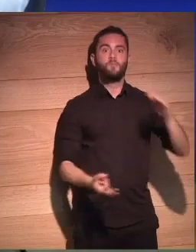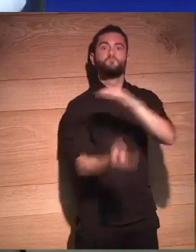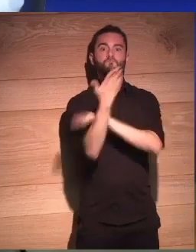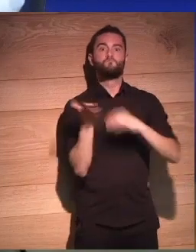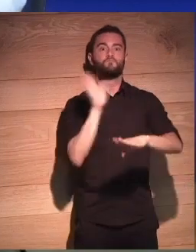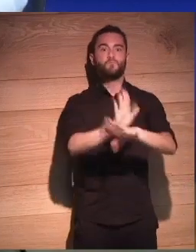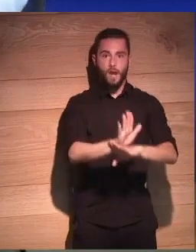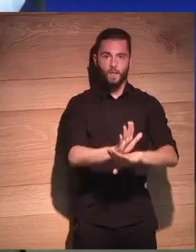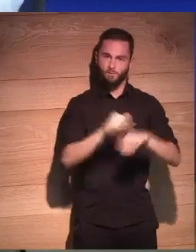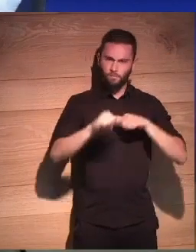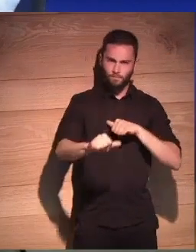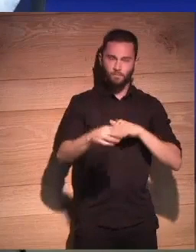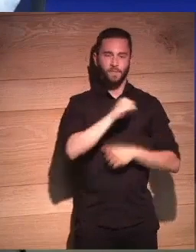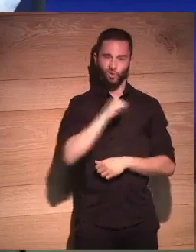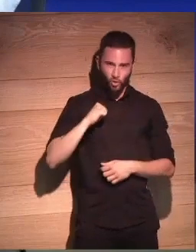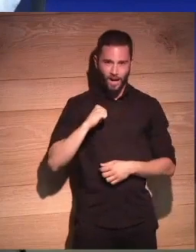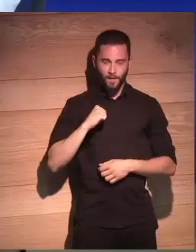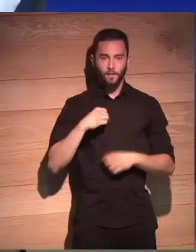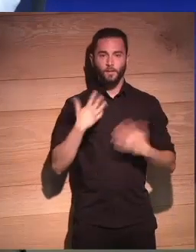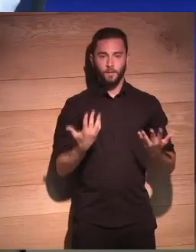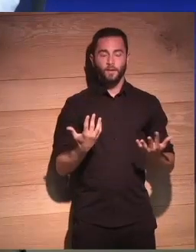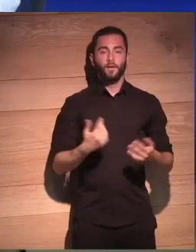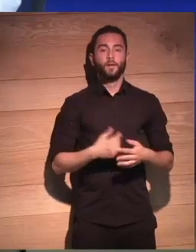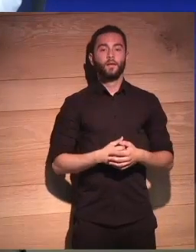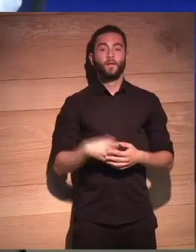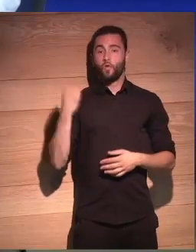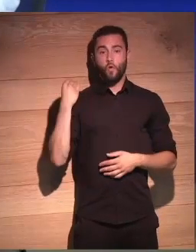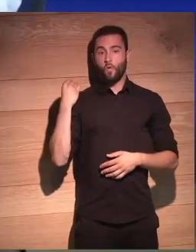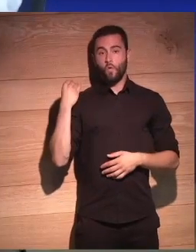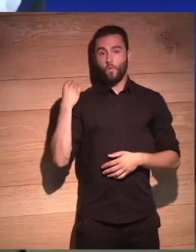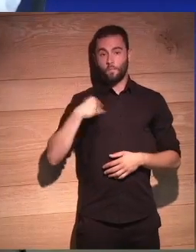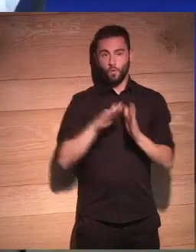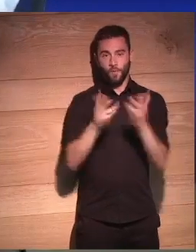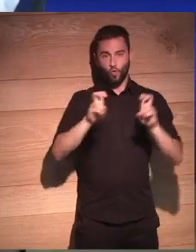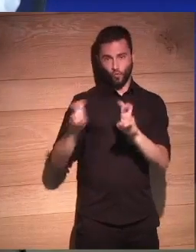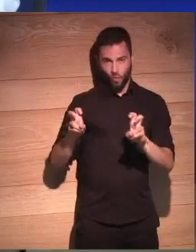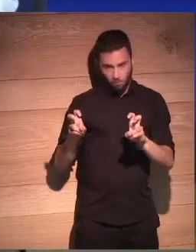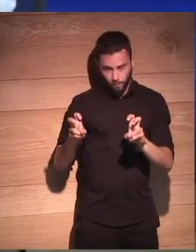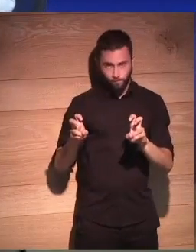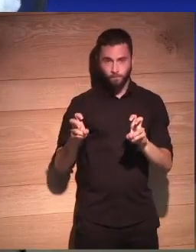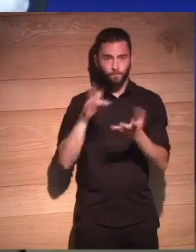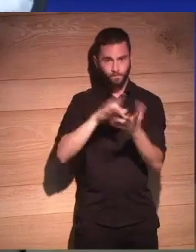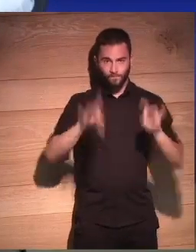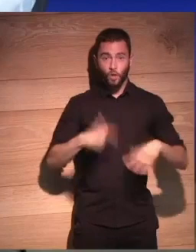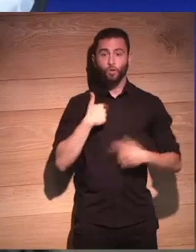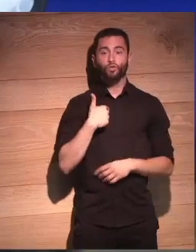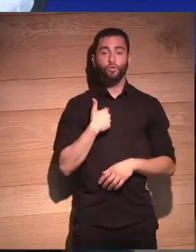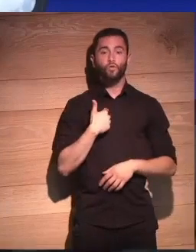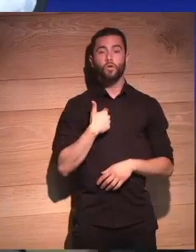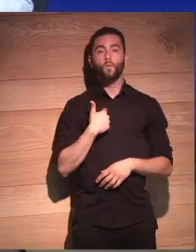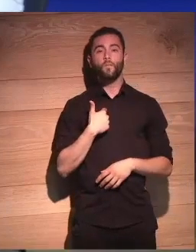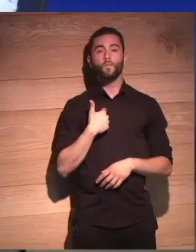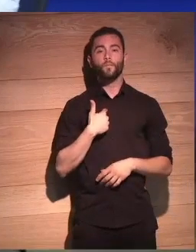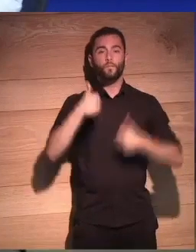¿no? Muy personal. Y pasó lo mismo, ¿no? Con este nuevo libro. Yo estaba jugando